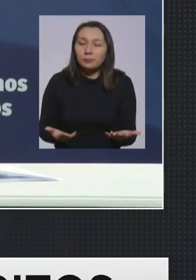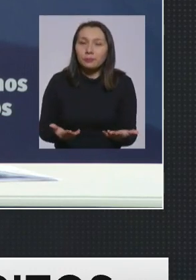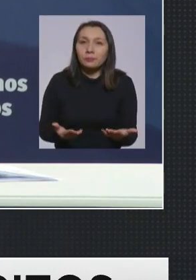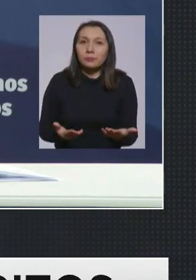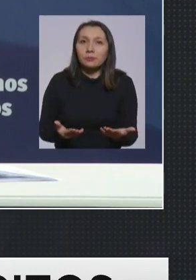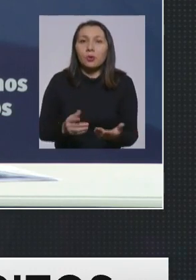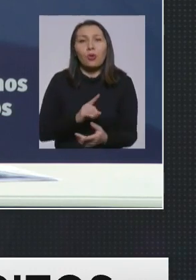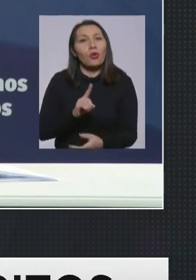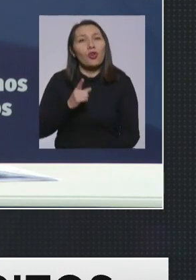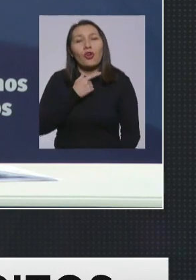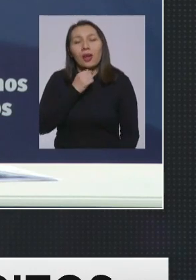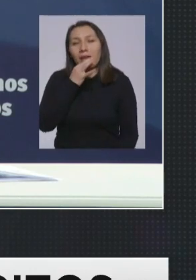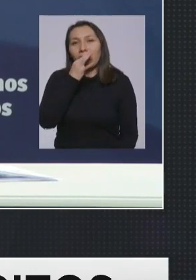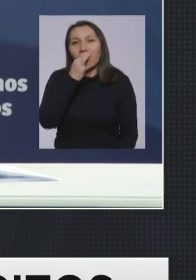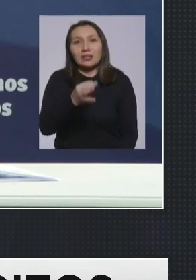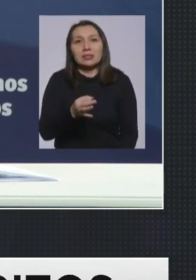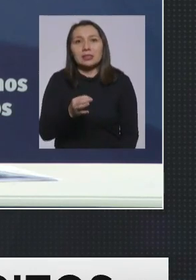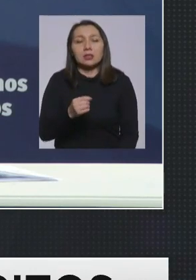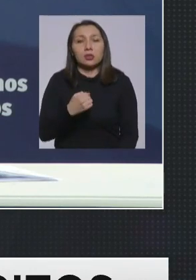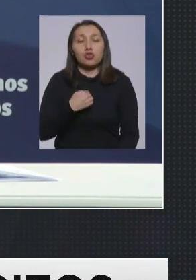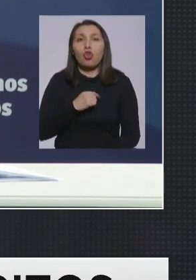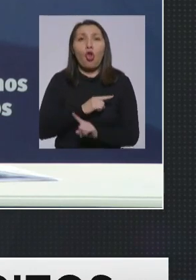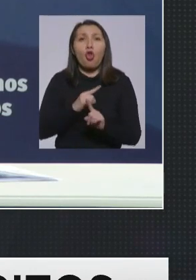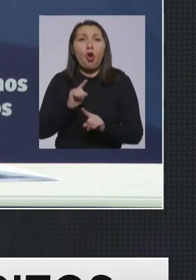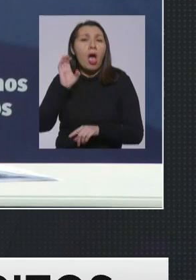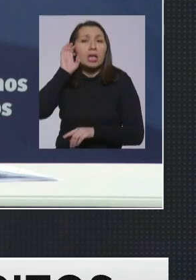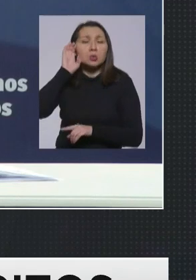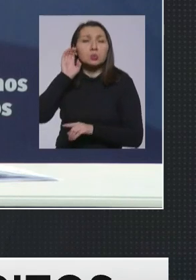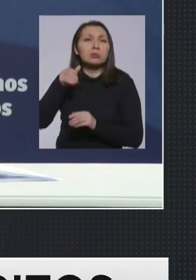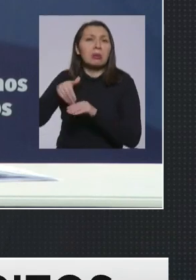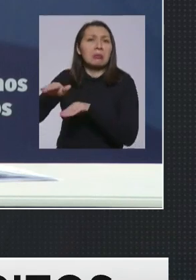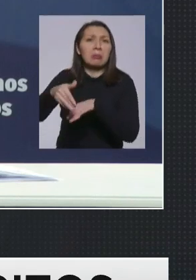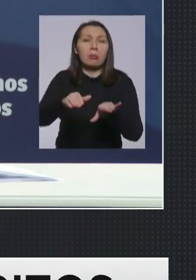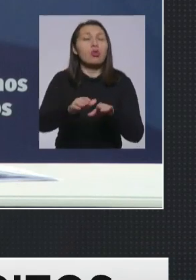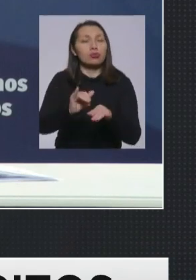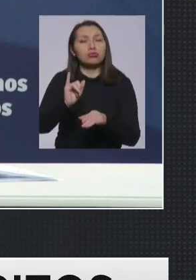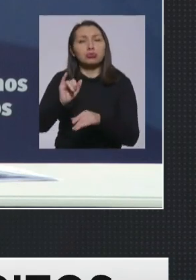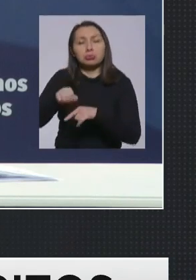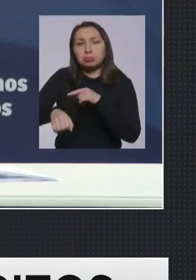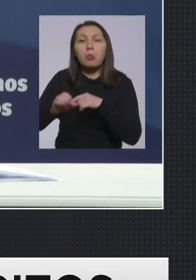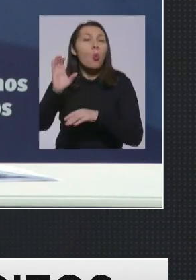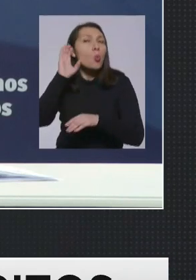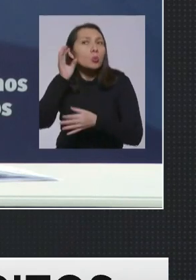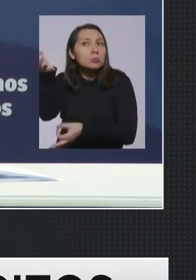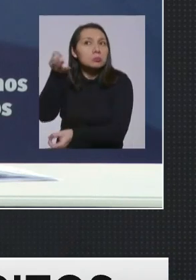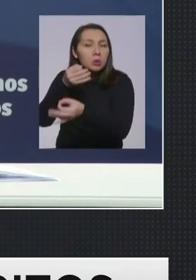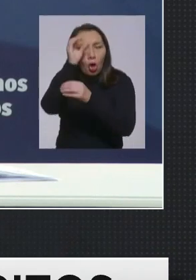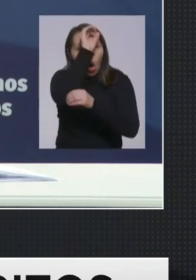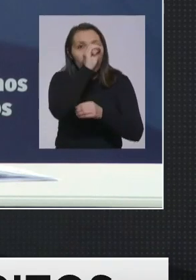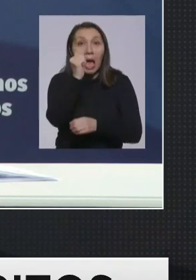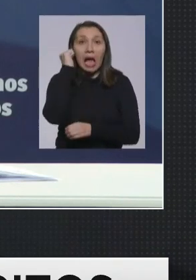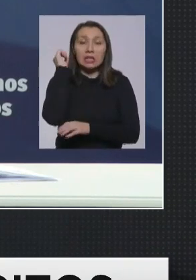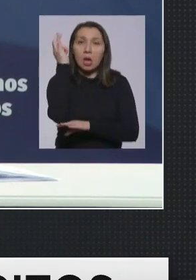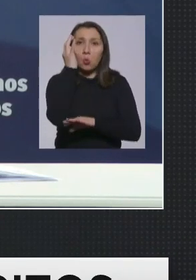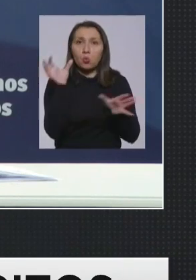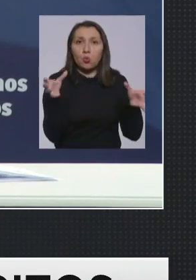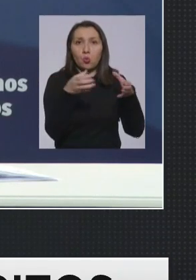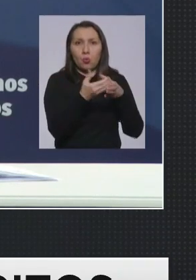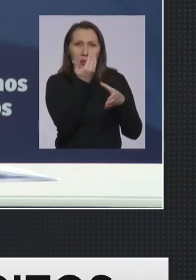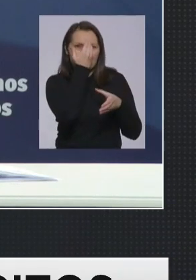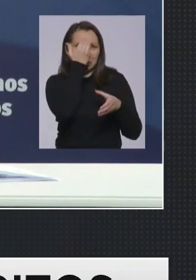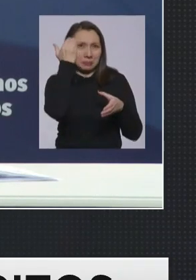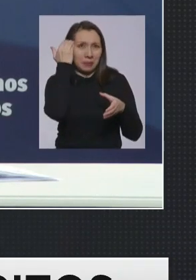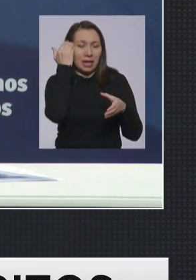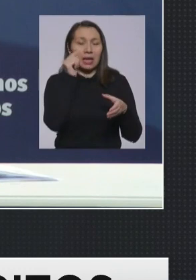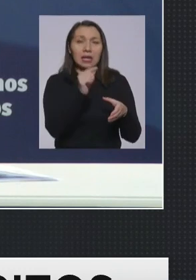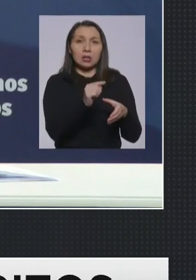quiero decir que no voy a escuchar todas las opiniones ayer de hecho me reuní con el grupo de expertos